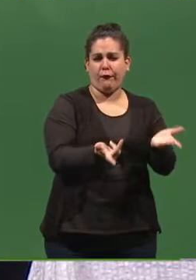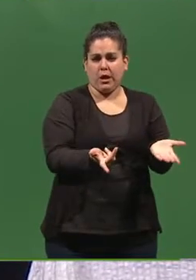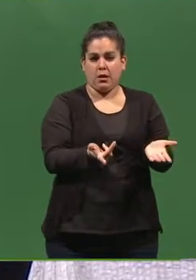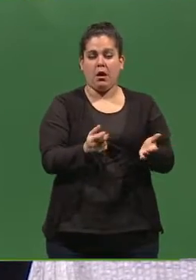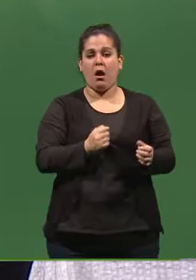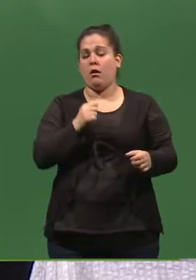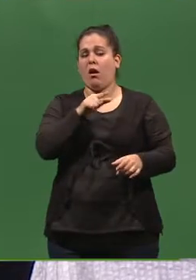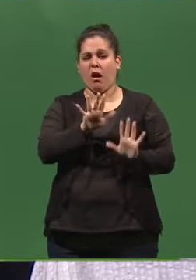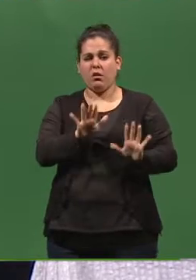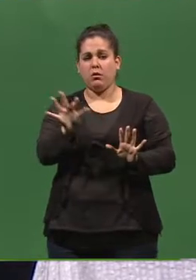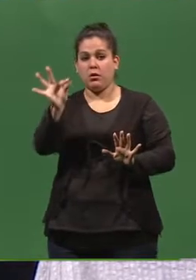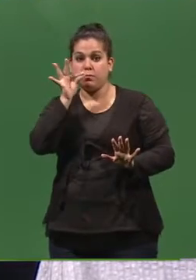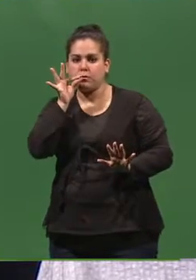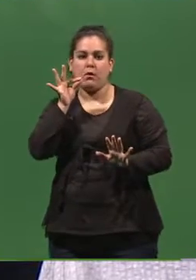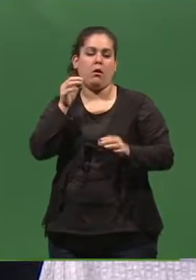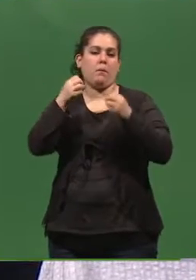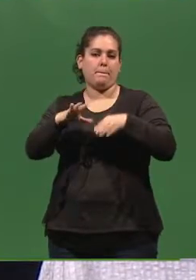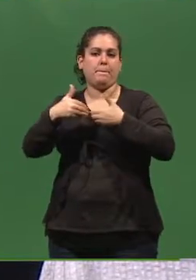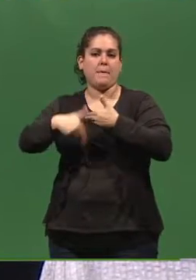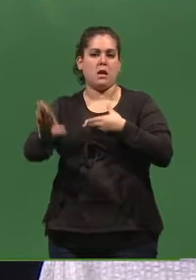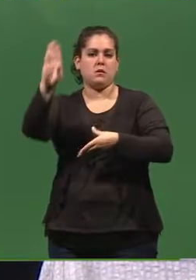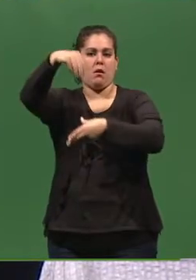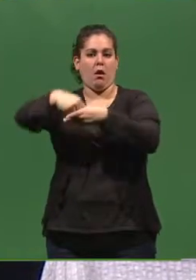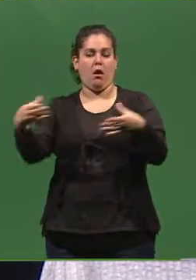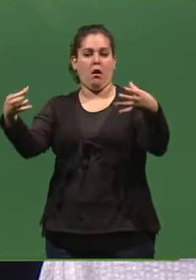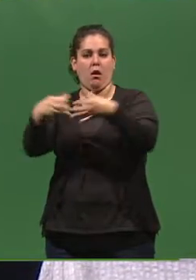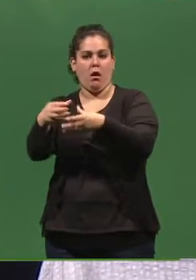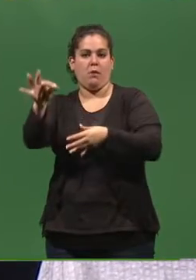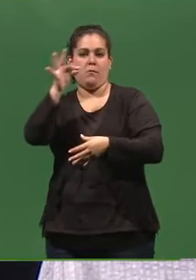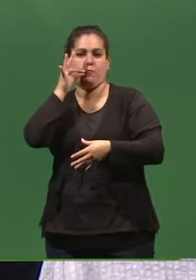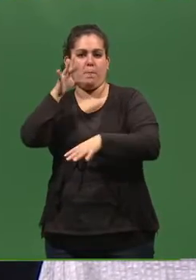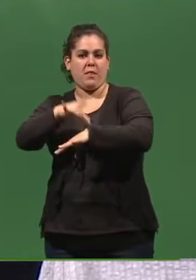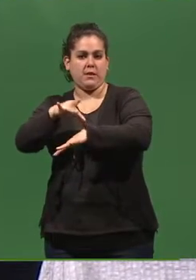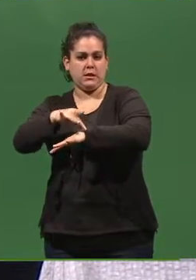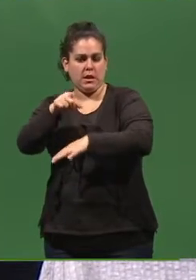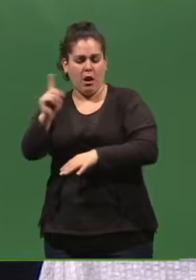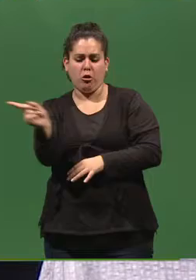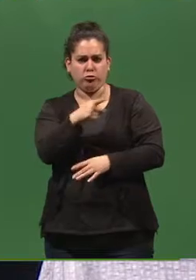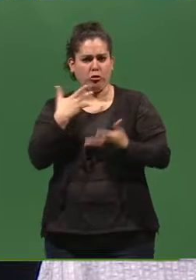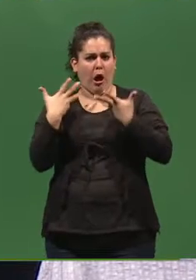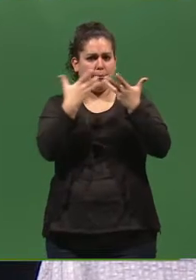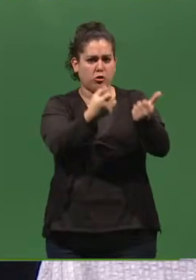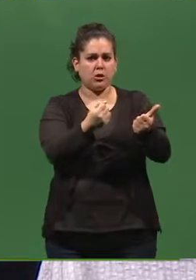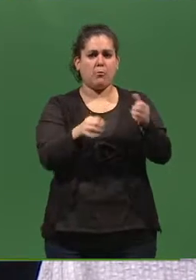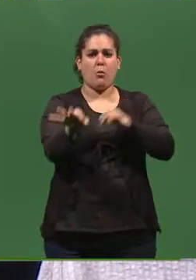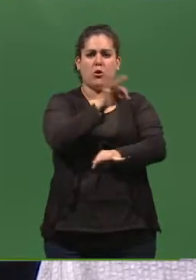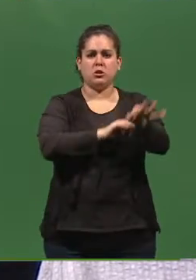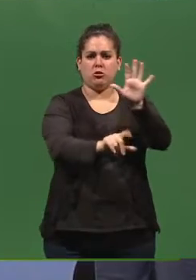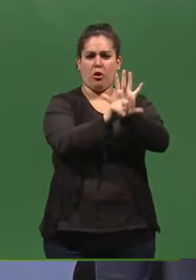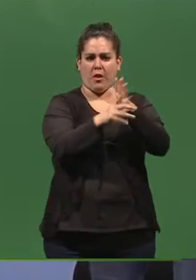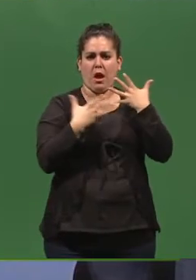así empecé a militar en el tema del cannabis medicinal. Nosotros apoyamos el proyecto de